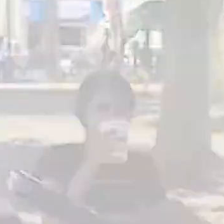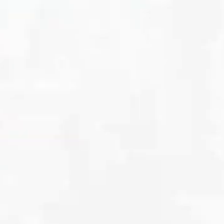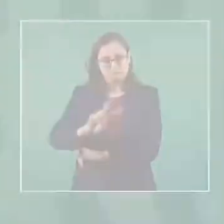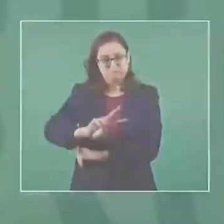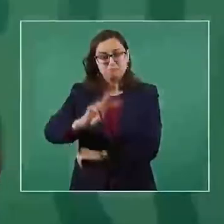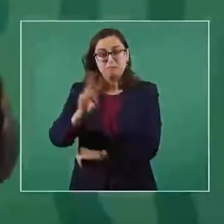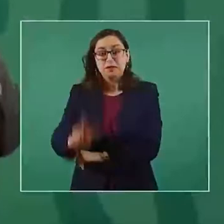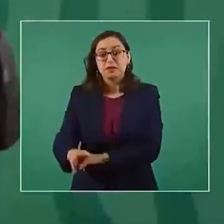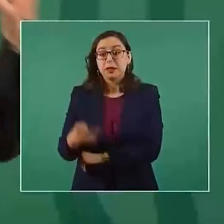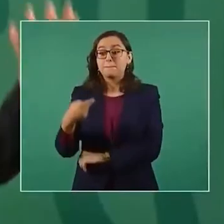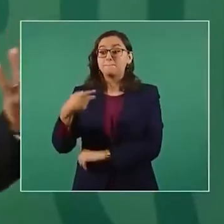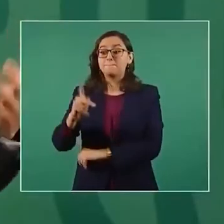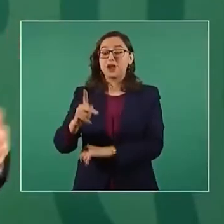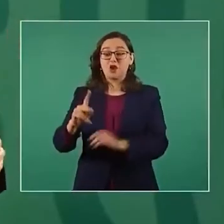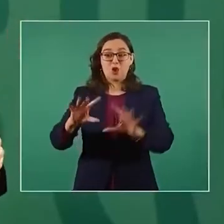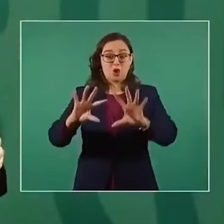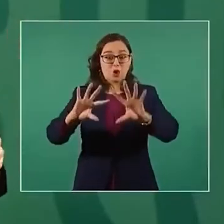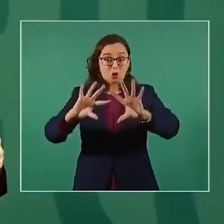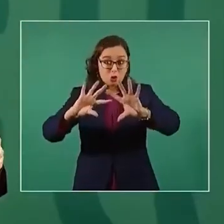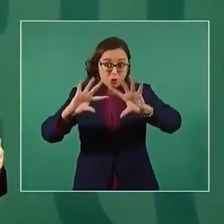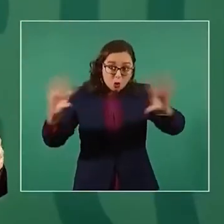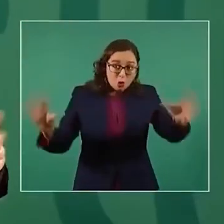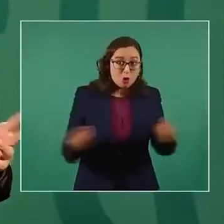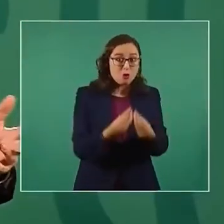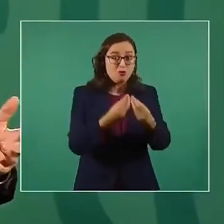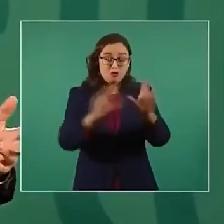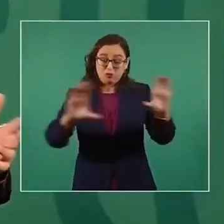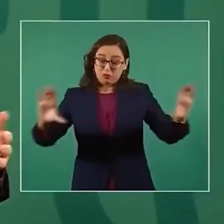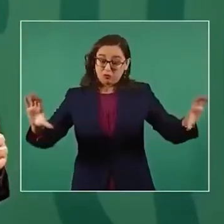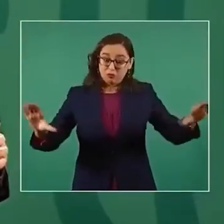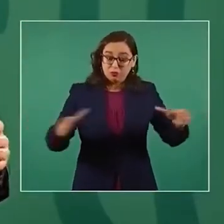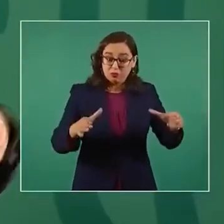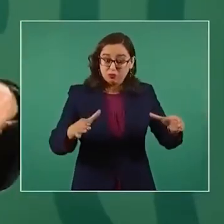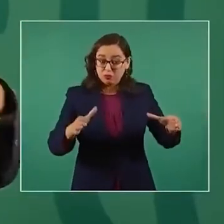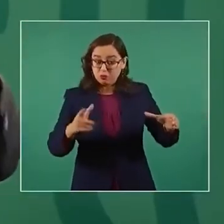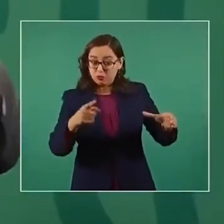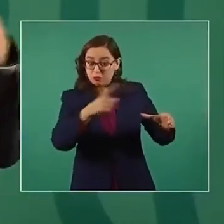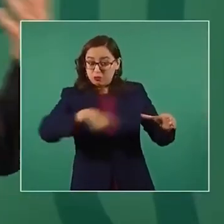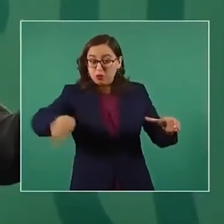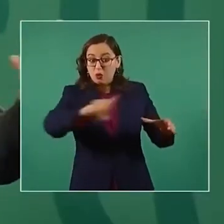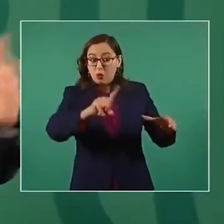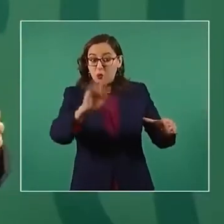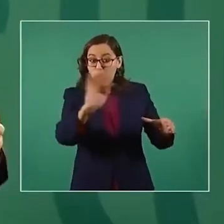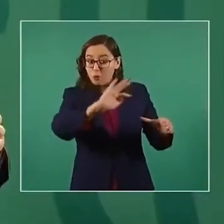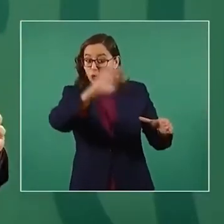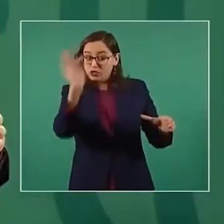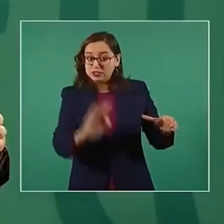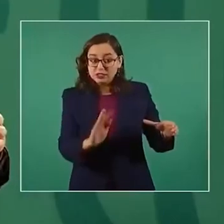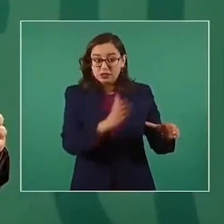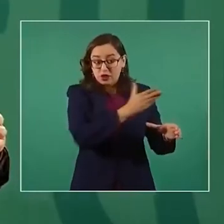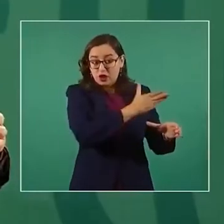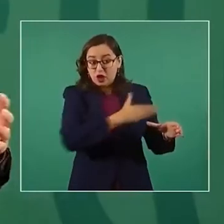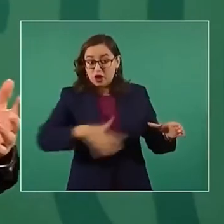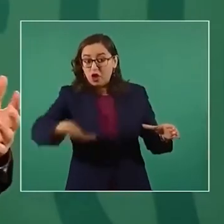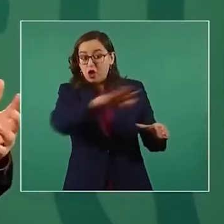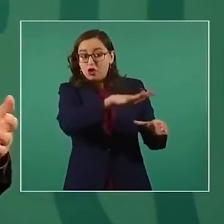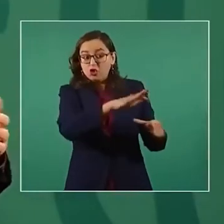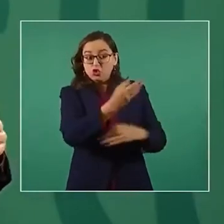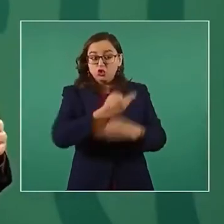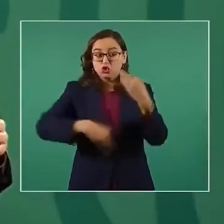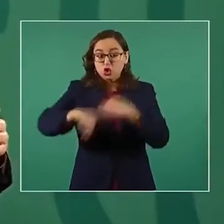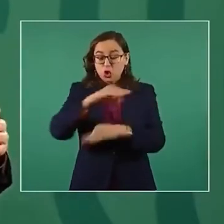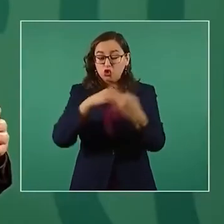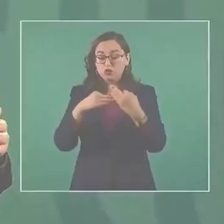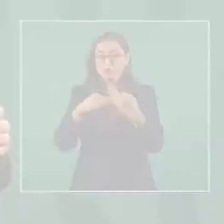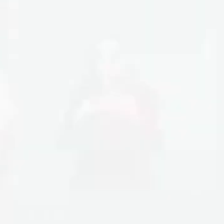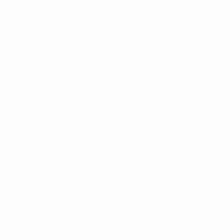Comerciantes. En la Ciudad de México, el subsecretario de Salud, Hugo López-Gatell, minimizó la probabilidad de que un menor de edad termine en el